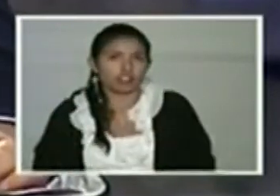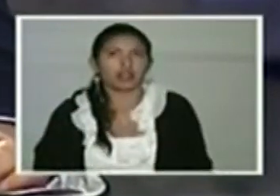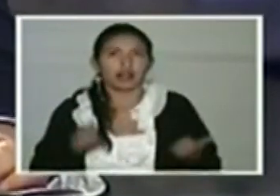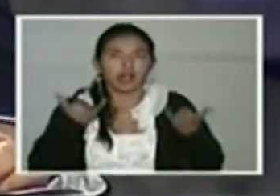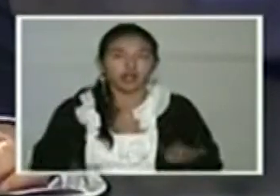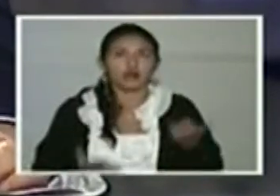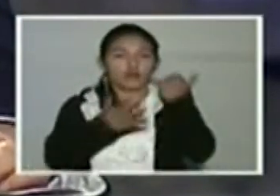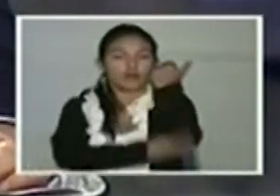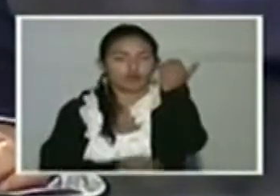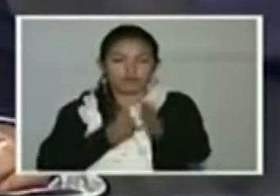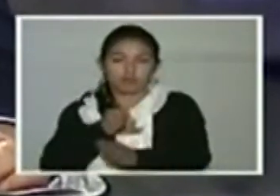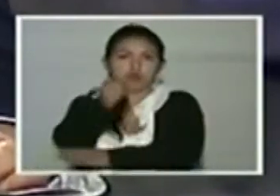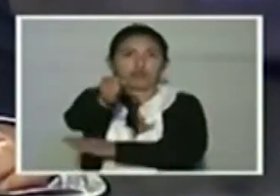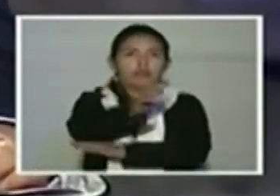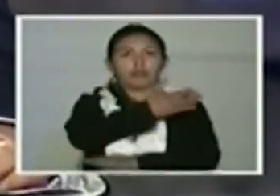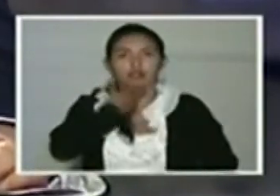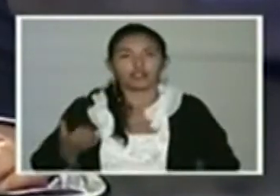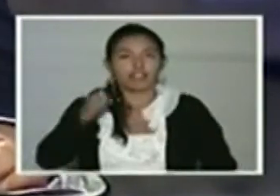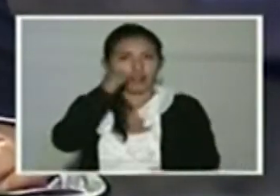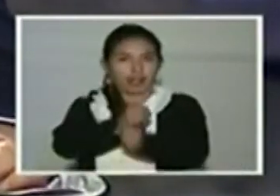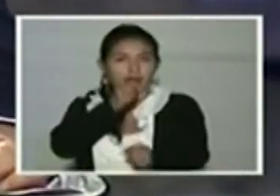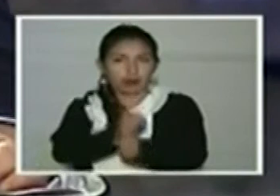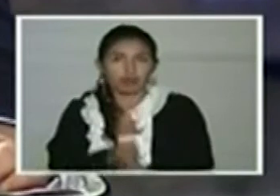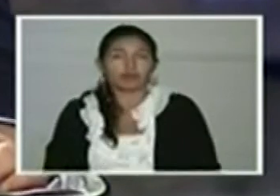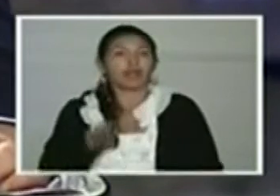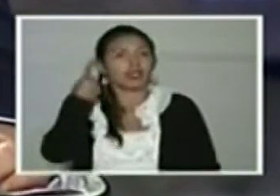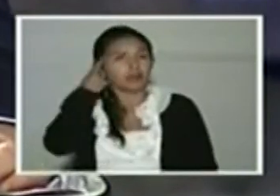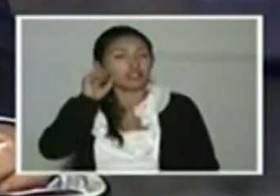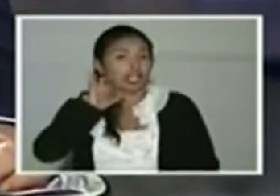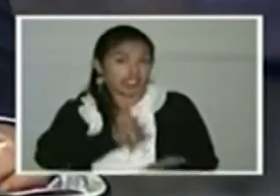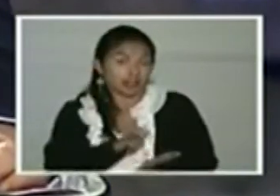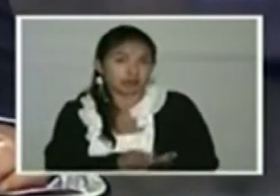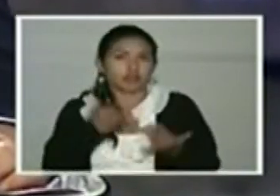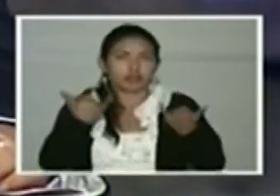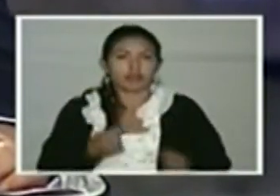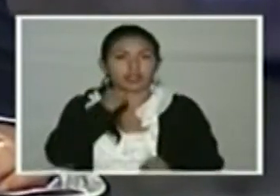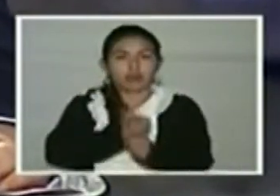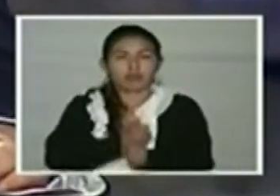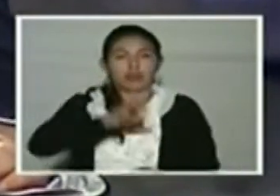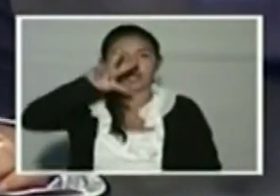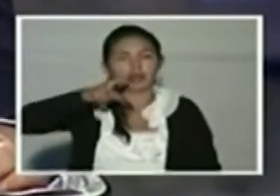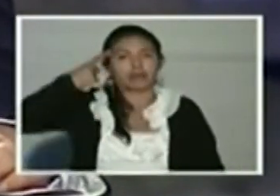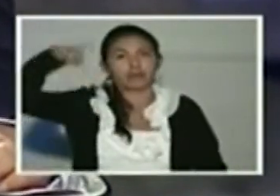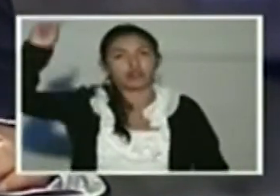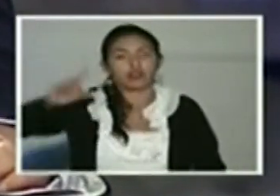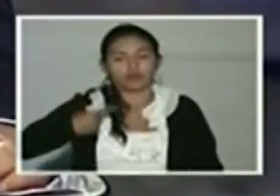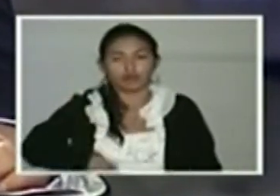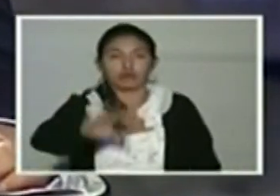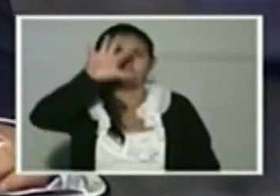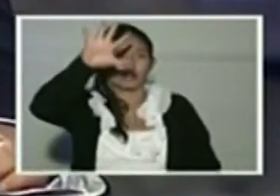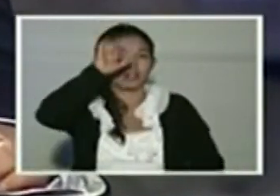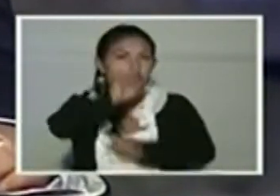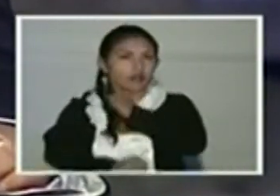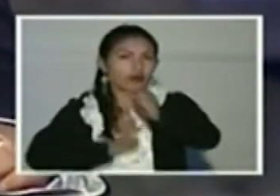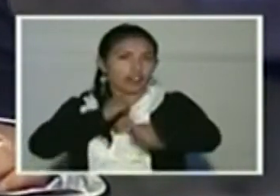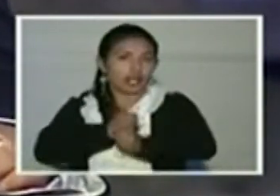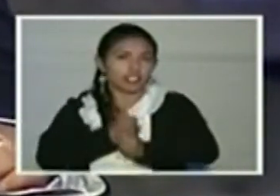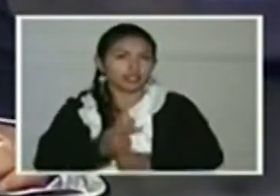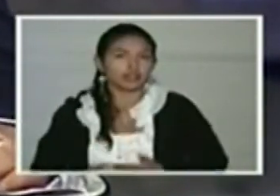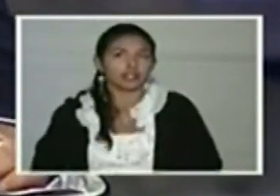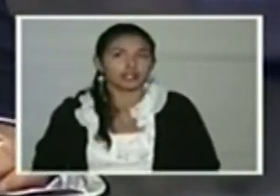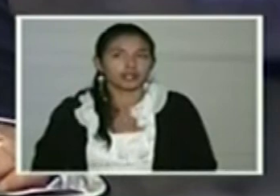combatir la pobreza es con trabajo por eso generaremos 3 millones de puestos de trabajo en los próximos 5 años